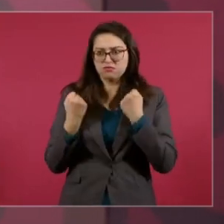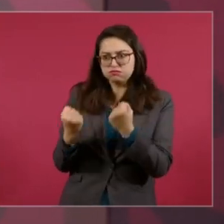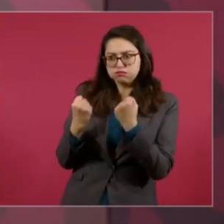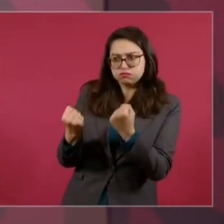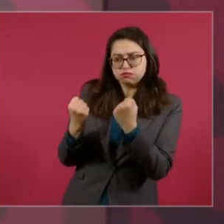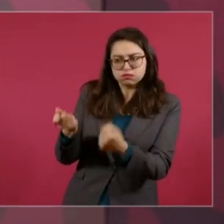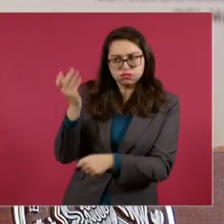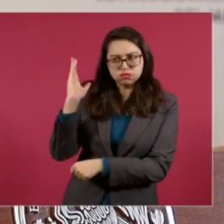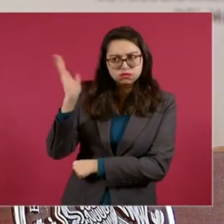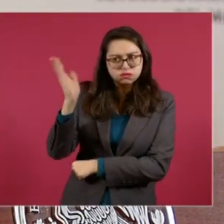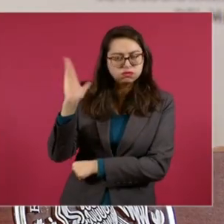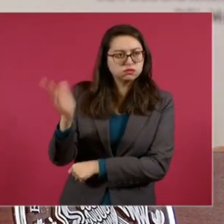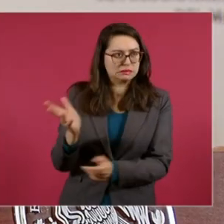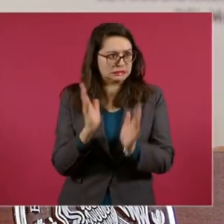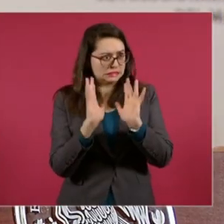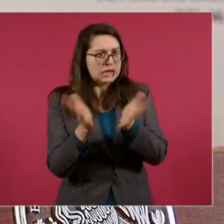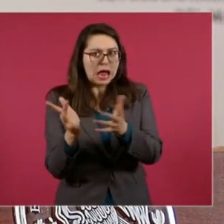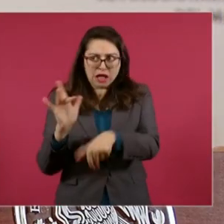a Oaxaca.